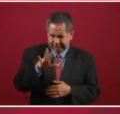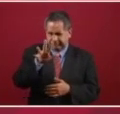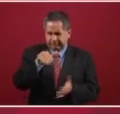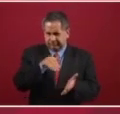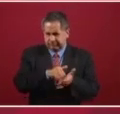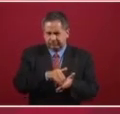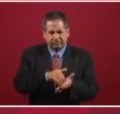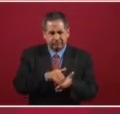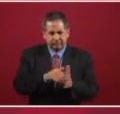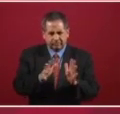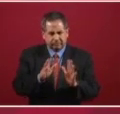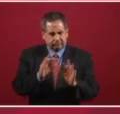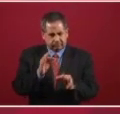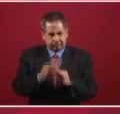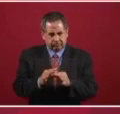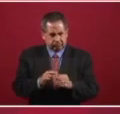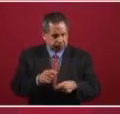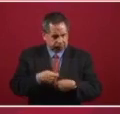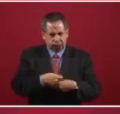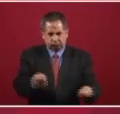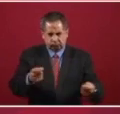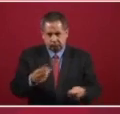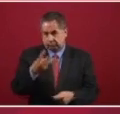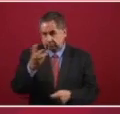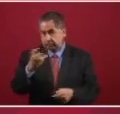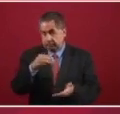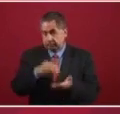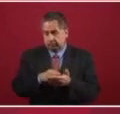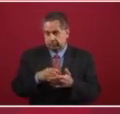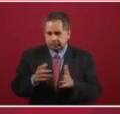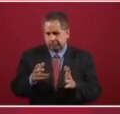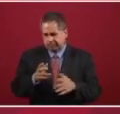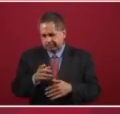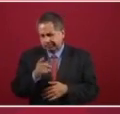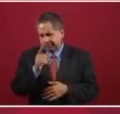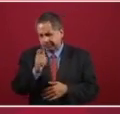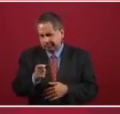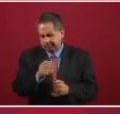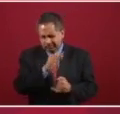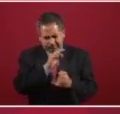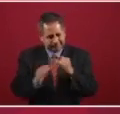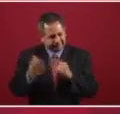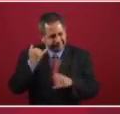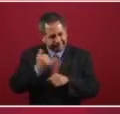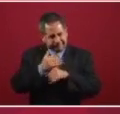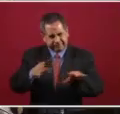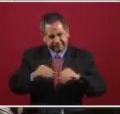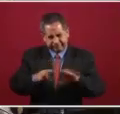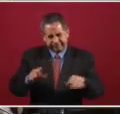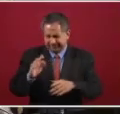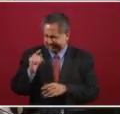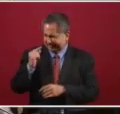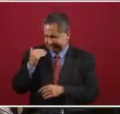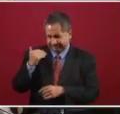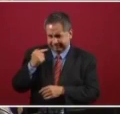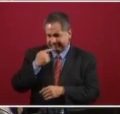285,000 ya entregadas, de las 300. Bueno, el último informe más